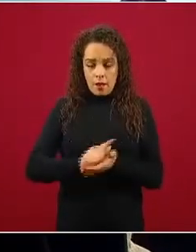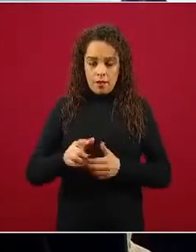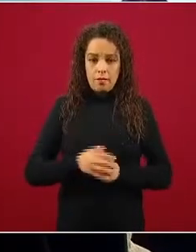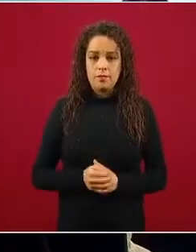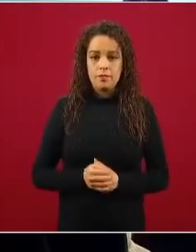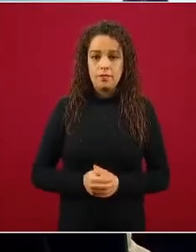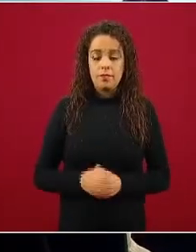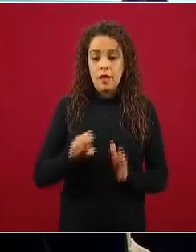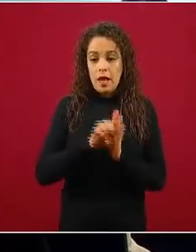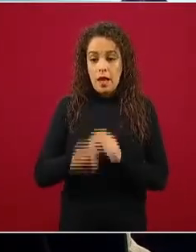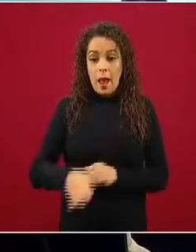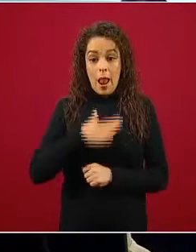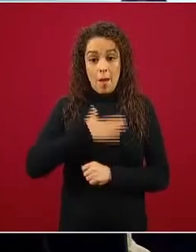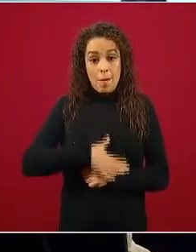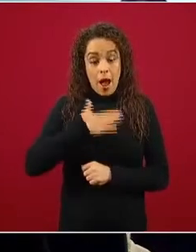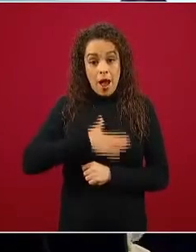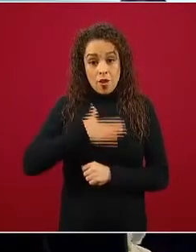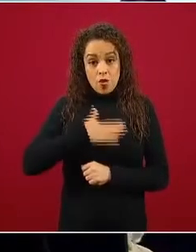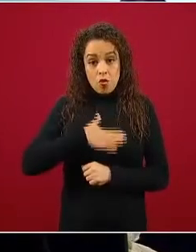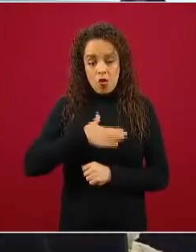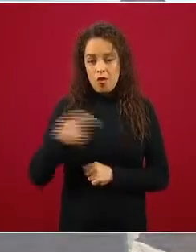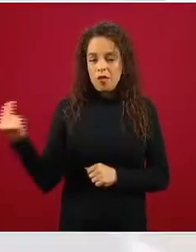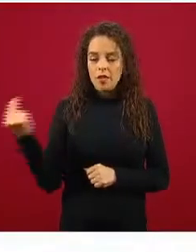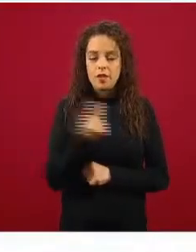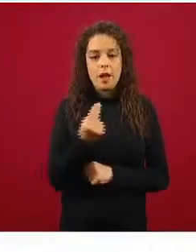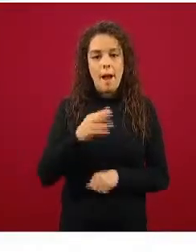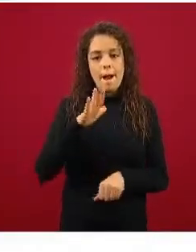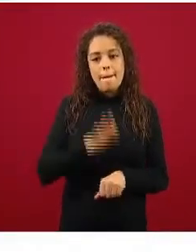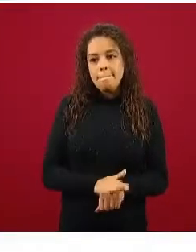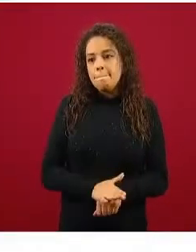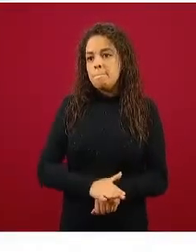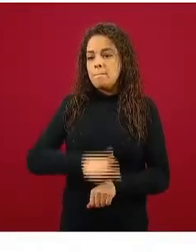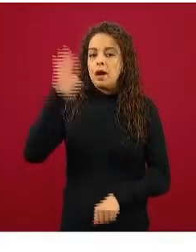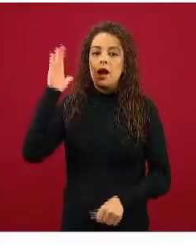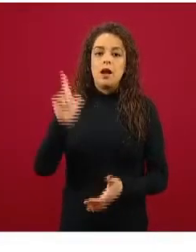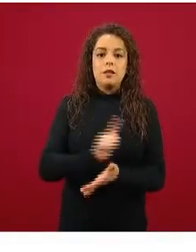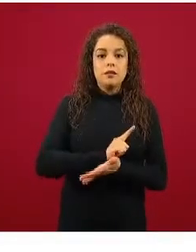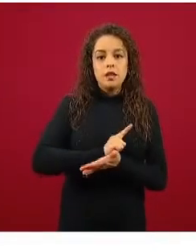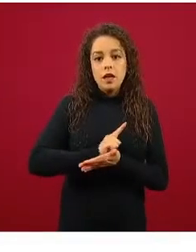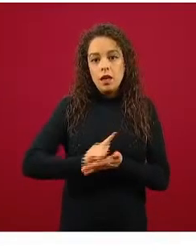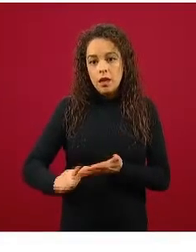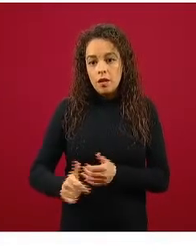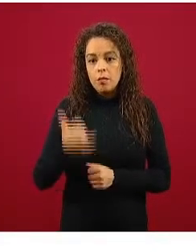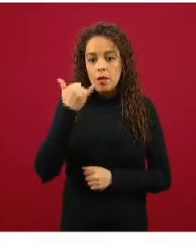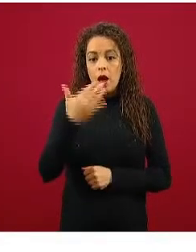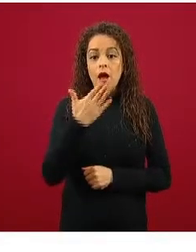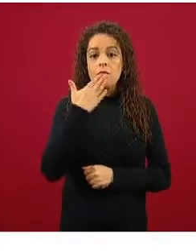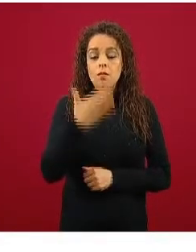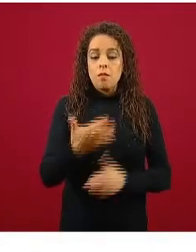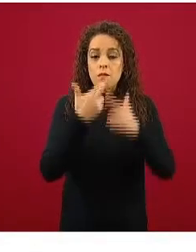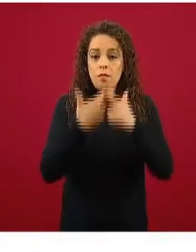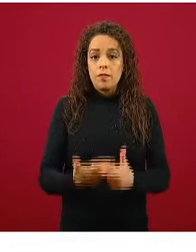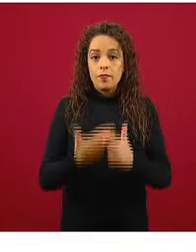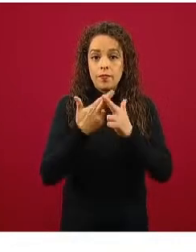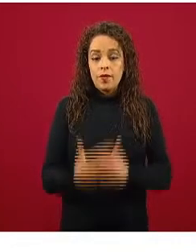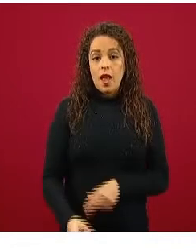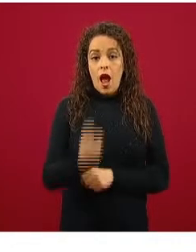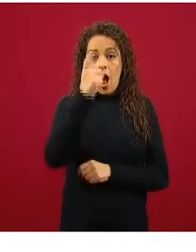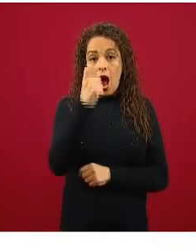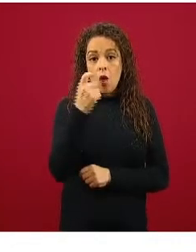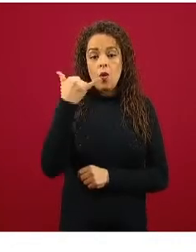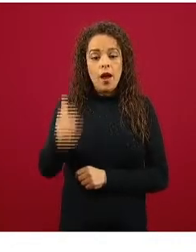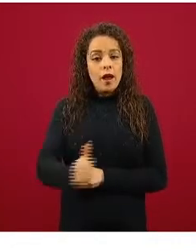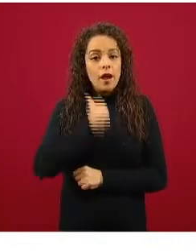más que nunca los baños tienen que estar limpios, pero sobre todo tienen que tener un buen suministro de agua y de jabón. Algo